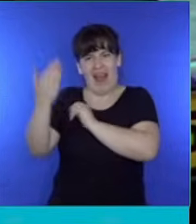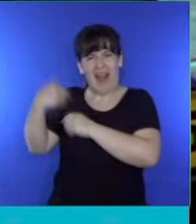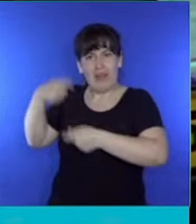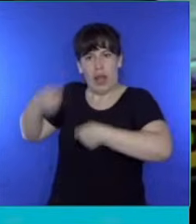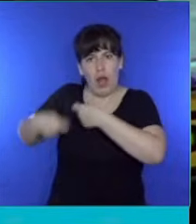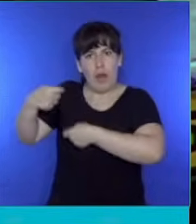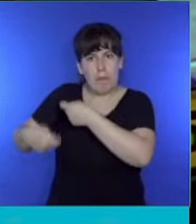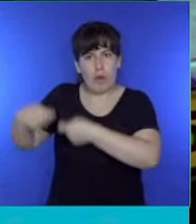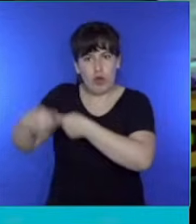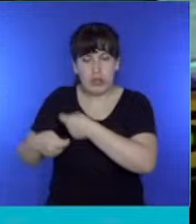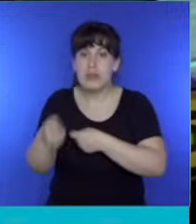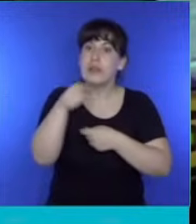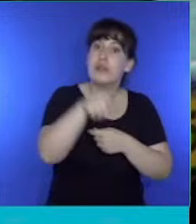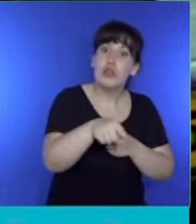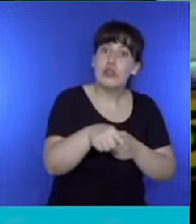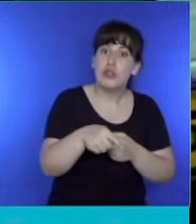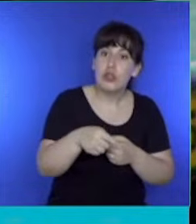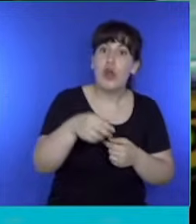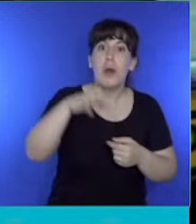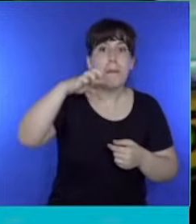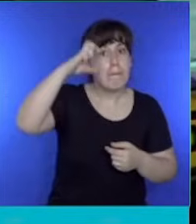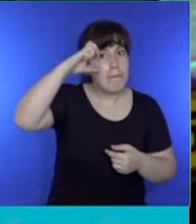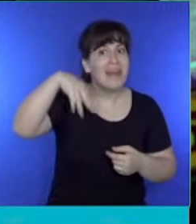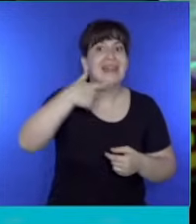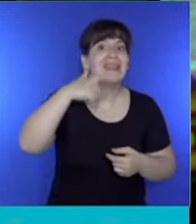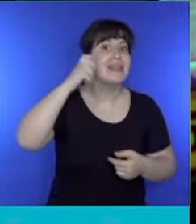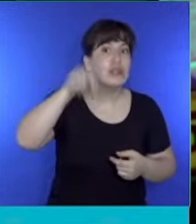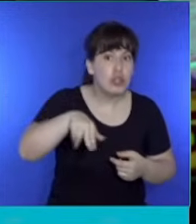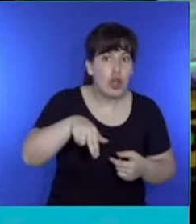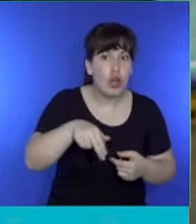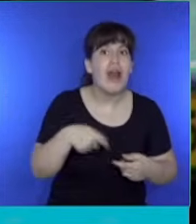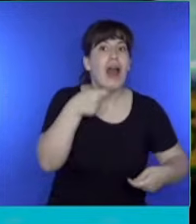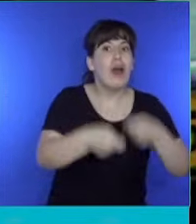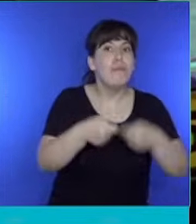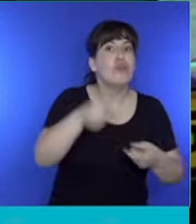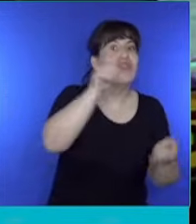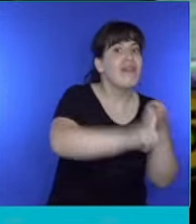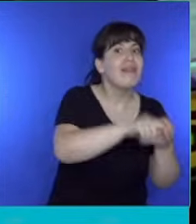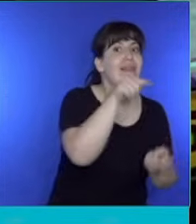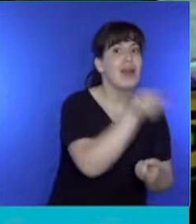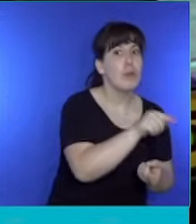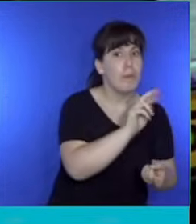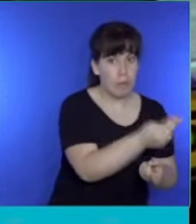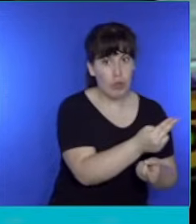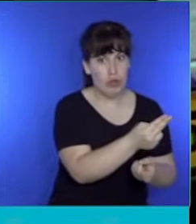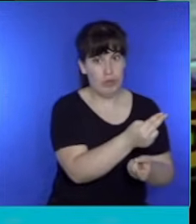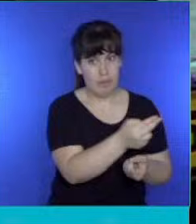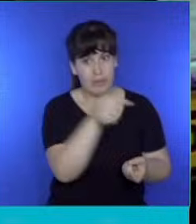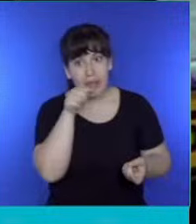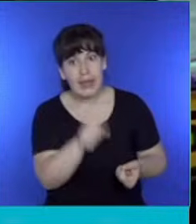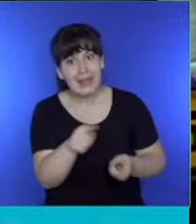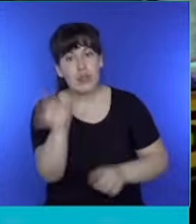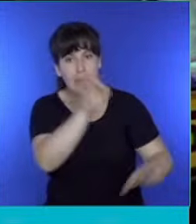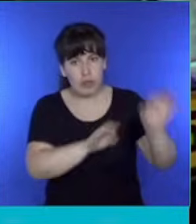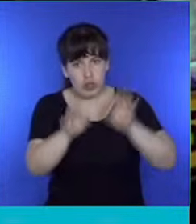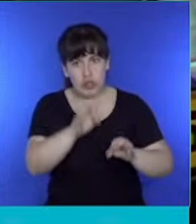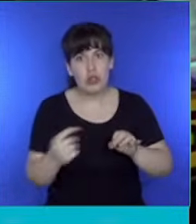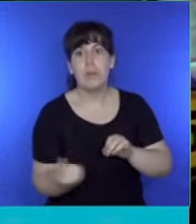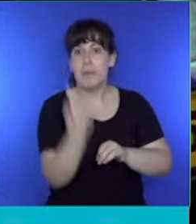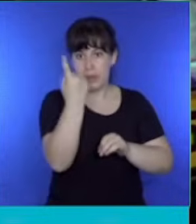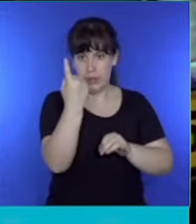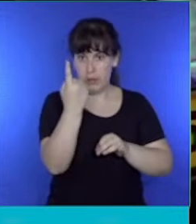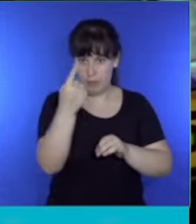trabajador y el otro por los aportes que hizo su cónyuge. Ese fue el proyecto original que luego